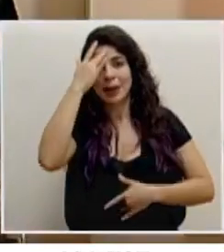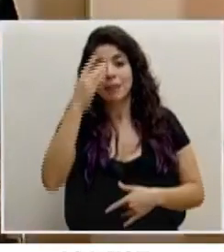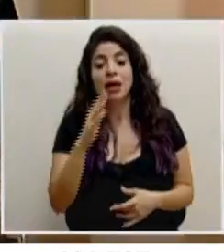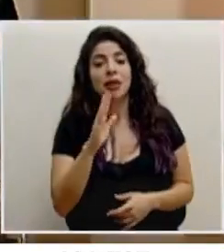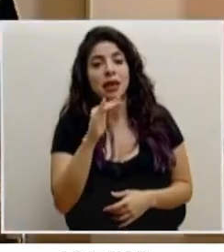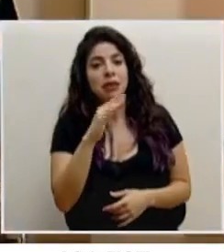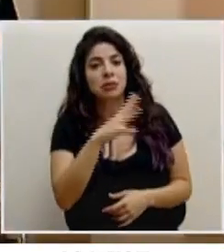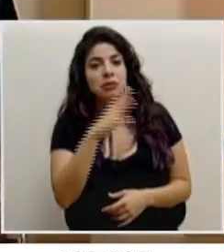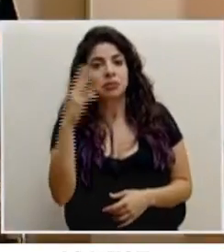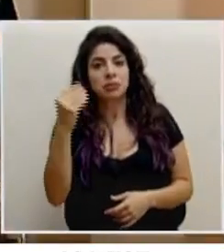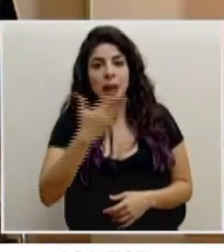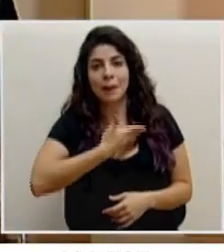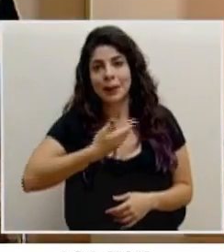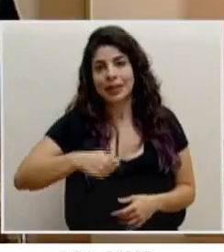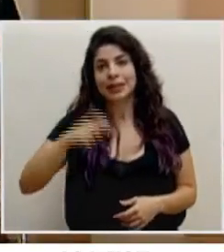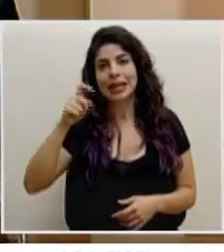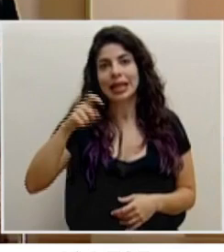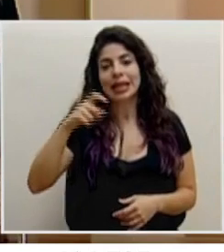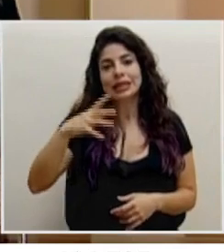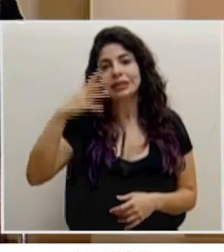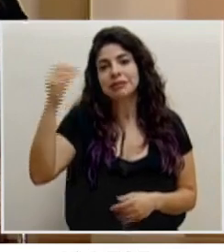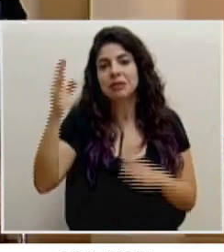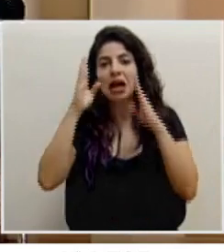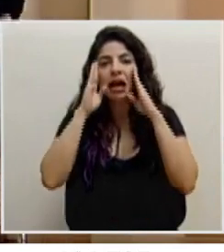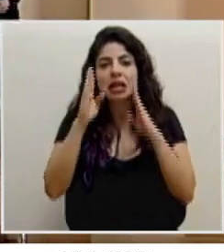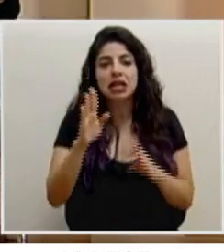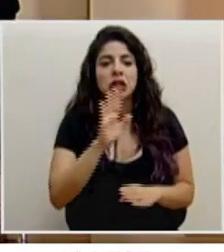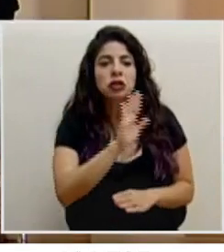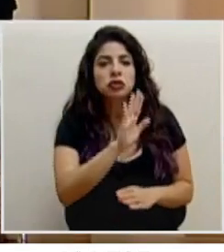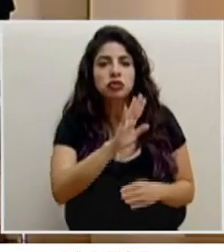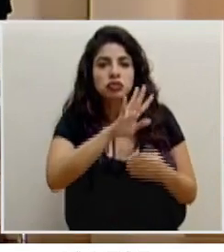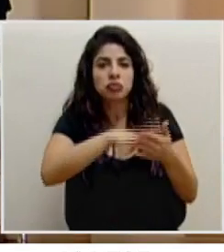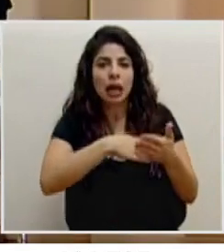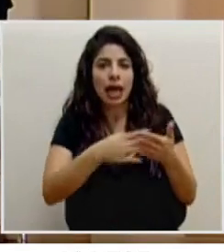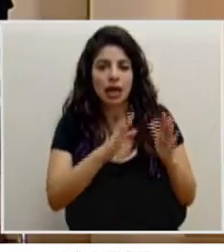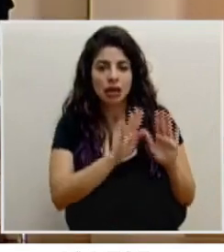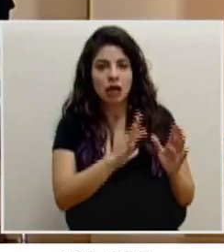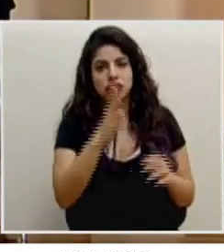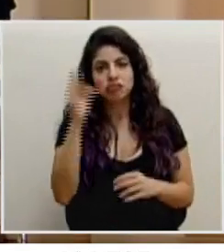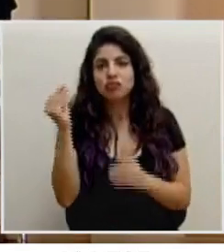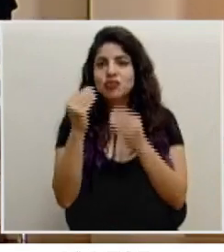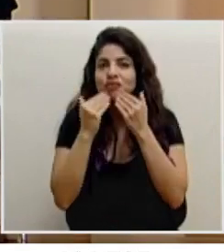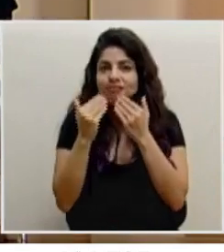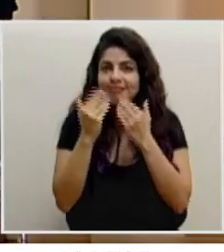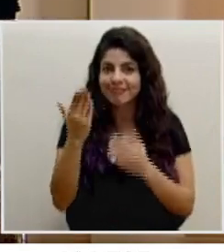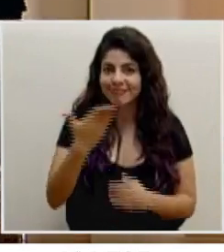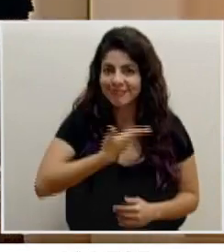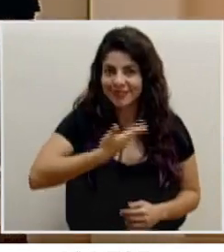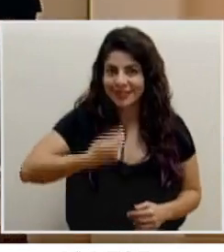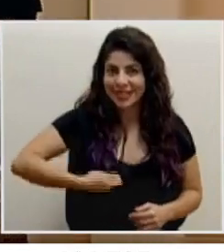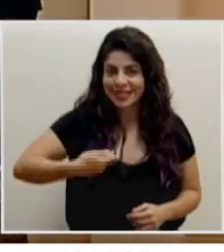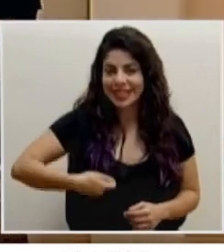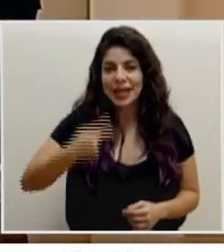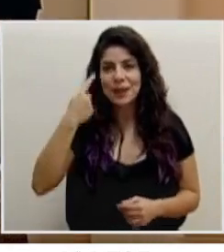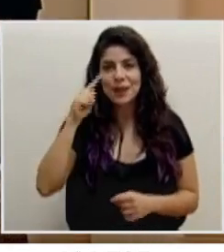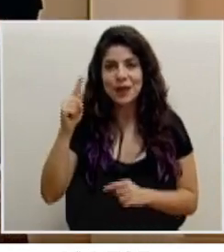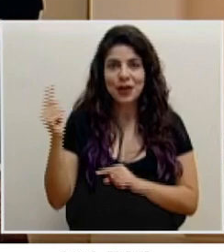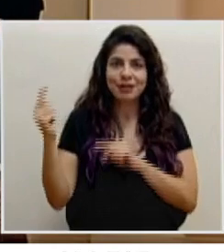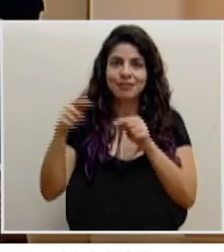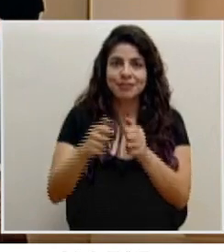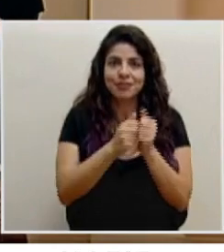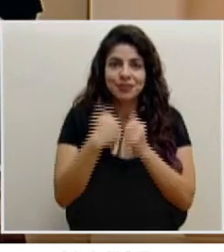quien debe atender asuntos propios de su agenda. Muchísimas gracias, señor presidente, por